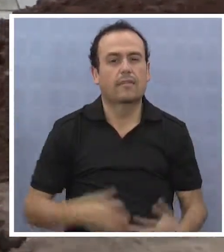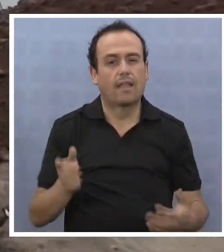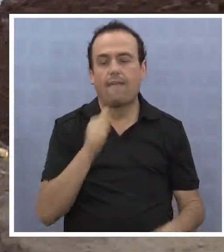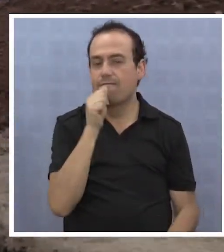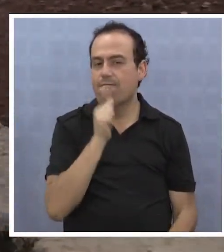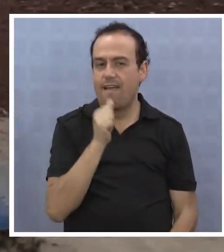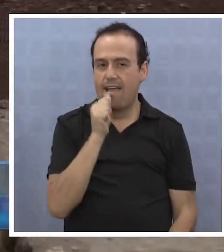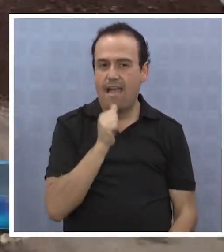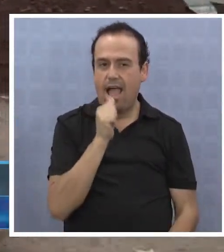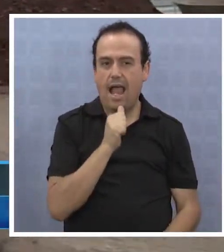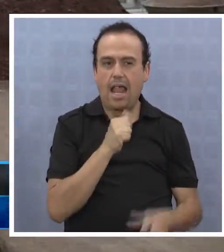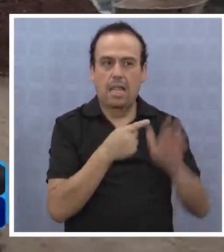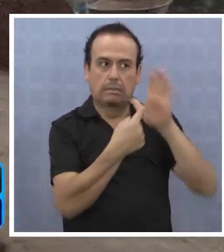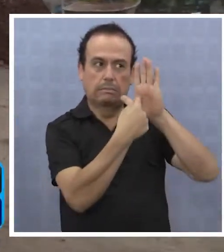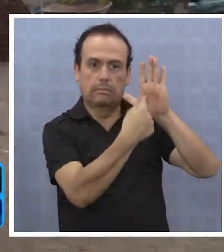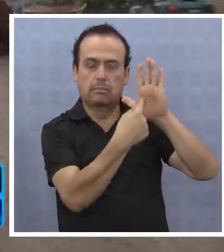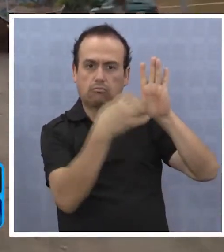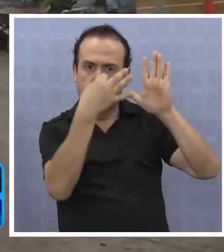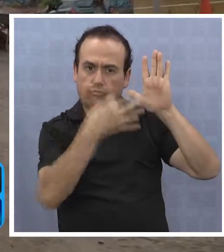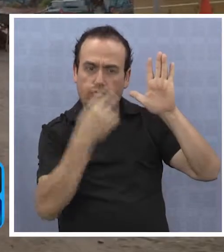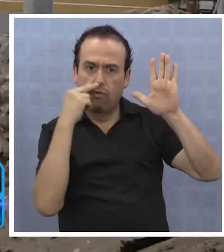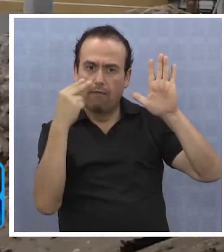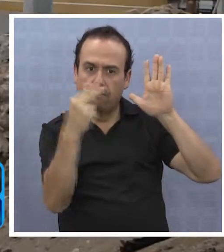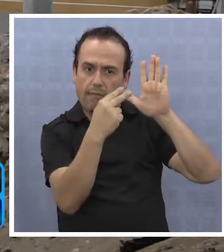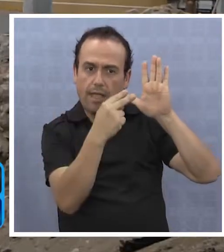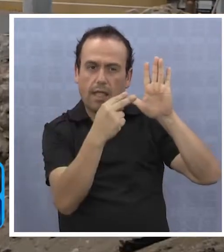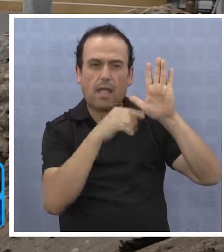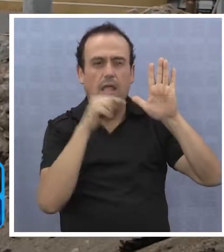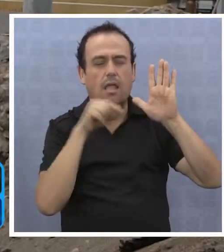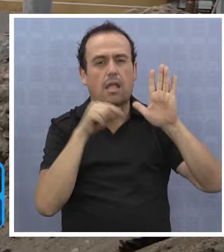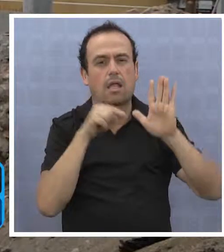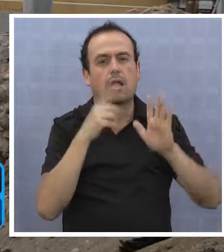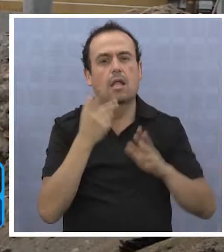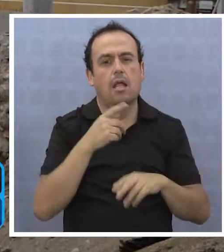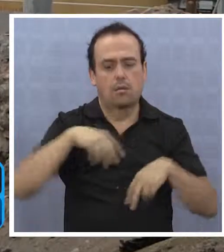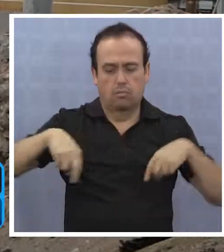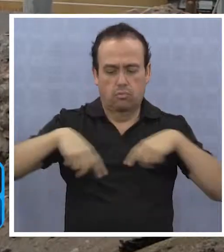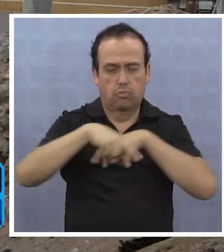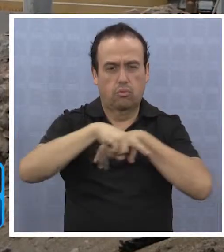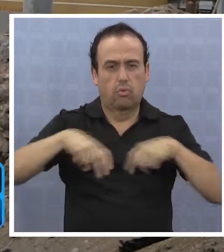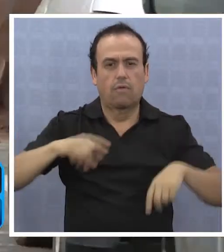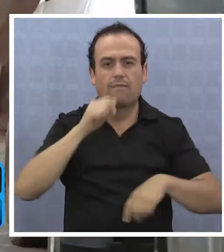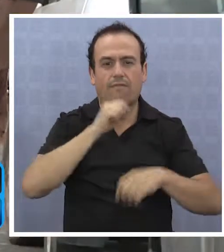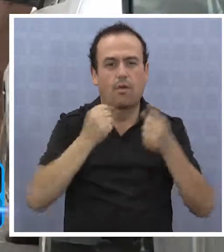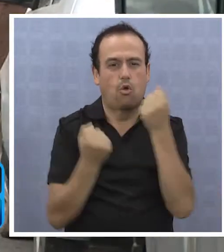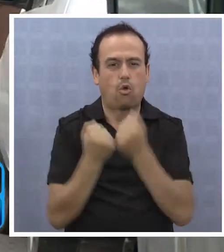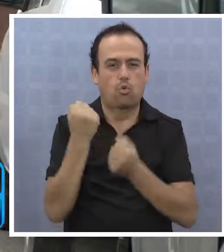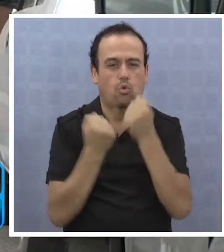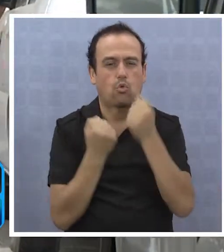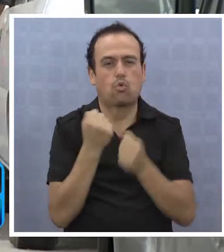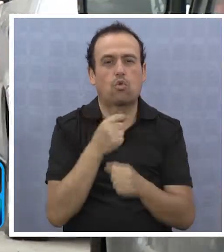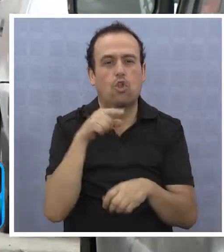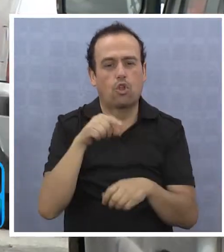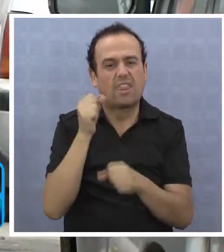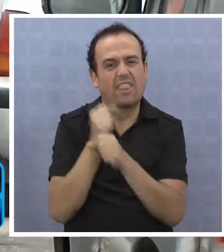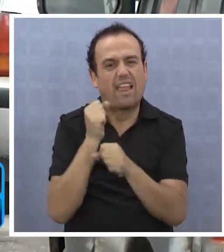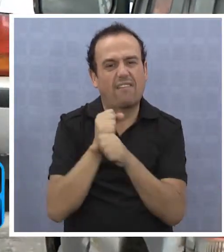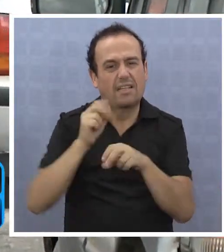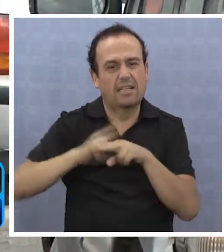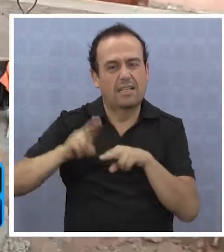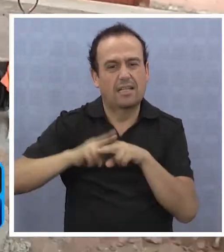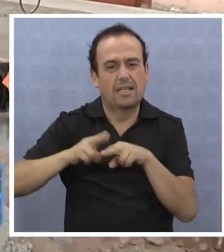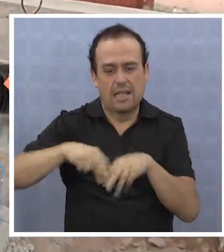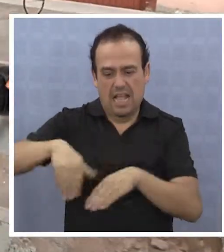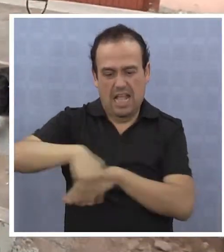La falta de una señalización adecuada es una opinión coincidente de peatones y conductores en torno a los trabajos de reparación